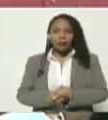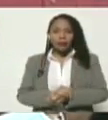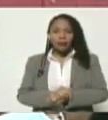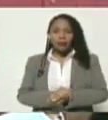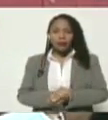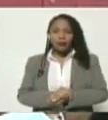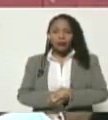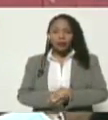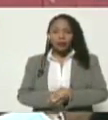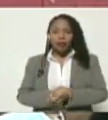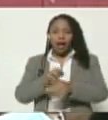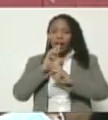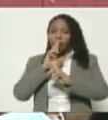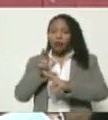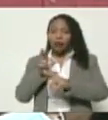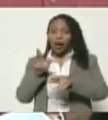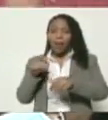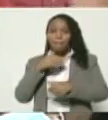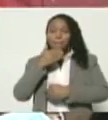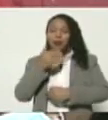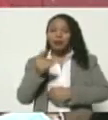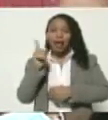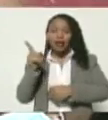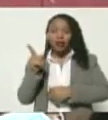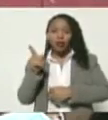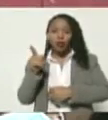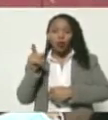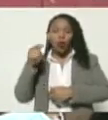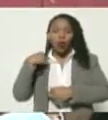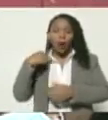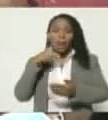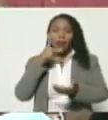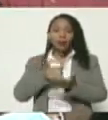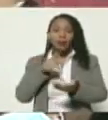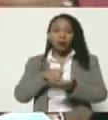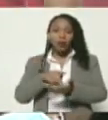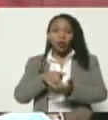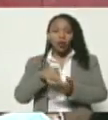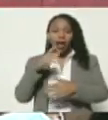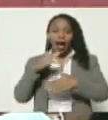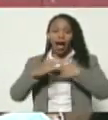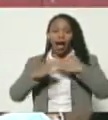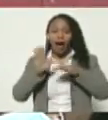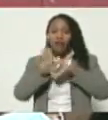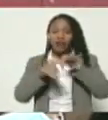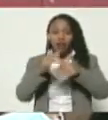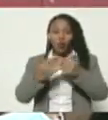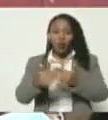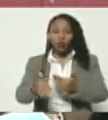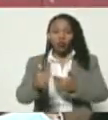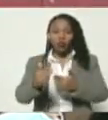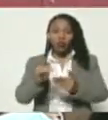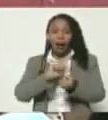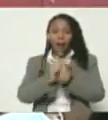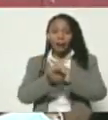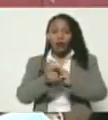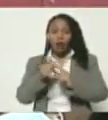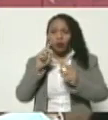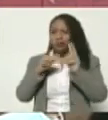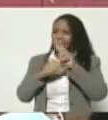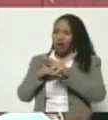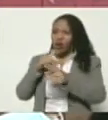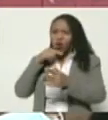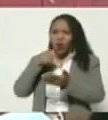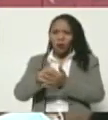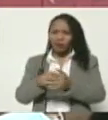un resultado que permita decir, estos son los postulados. Está avanzando y va cambiando, ¿eh? Y uno ve nombres y yo digo, Dios mío, ¿quién será